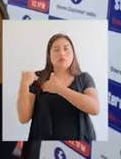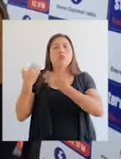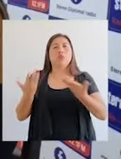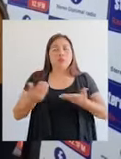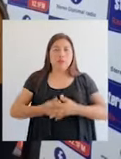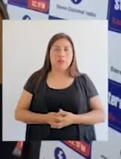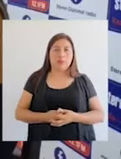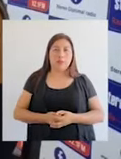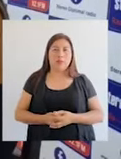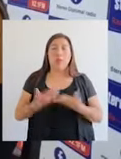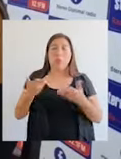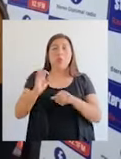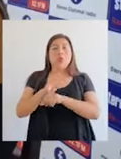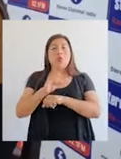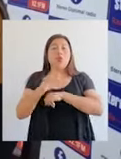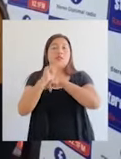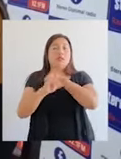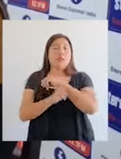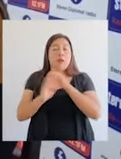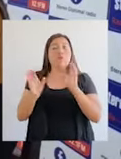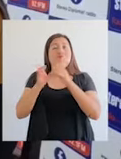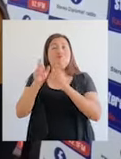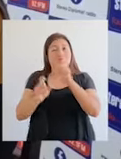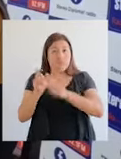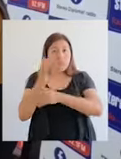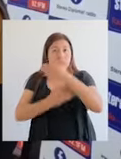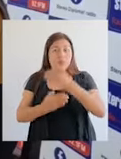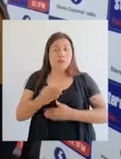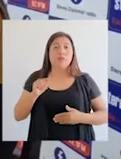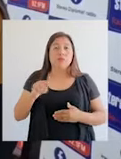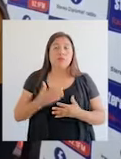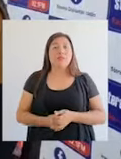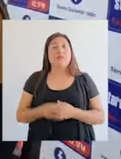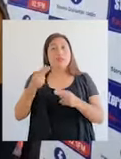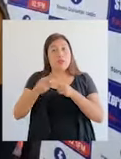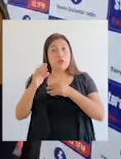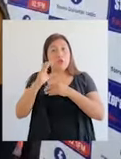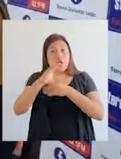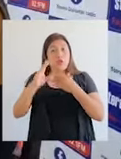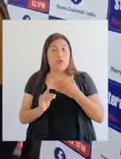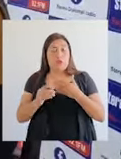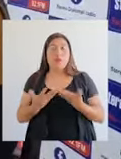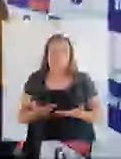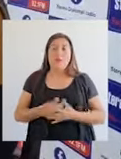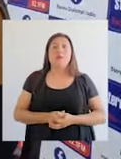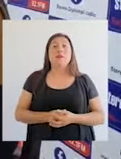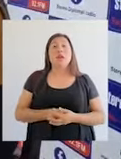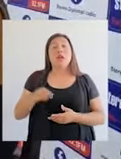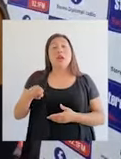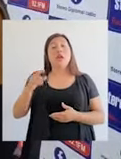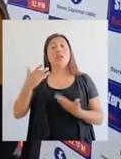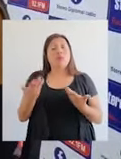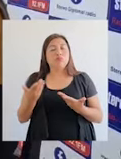El rol que cumplimos nosotros en el Consejo Nacional para la Integración de las Personas con Discapacidad justamente es ese, ¿no? Como lo indica el nombre, tenemos que integrar a